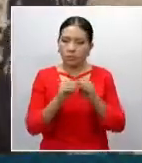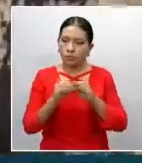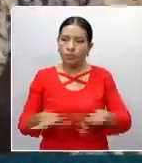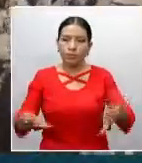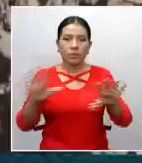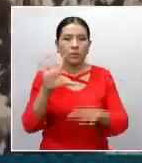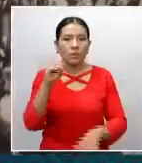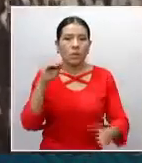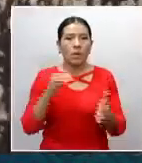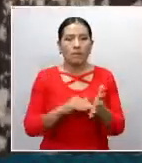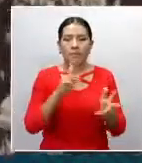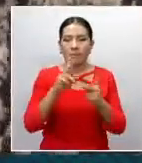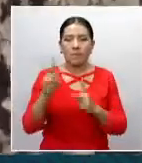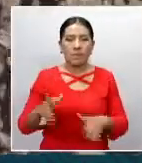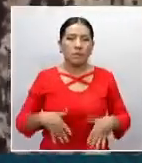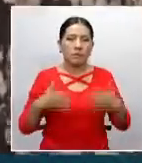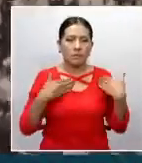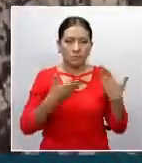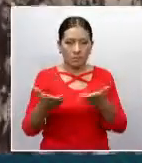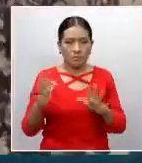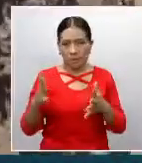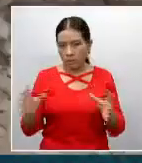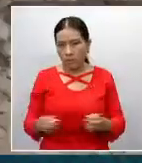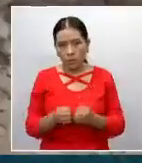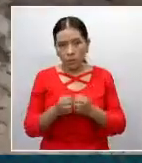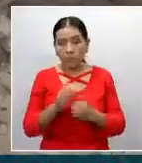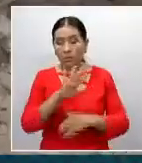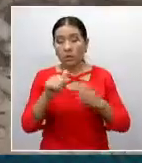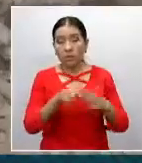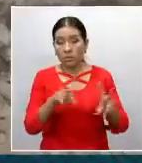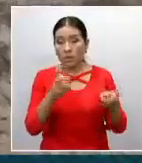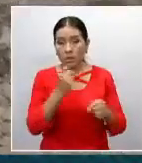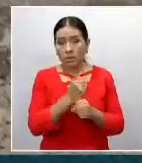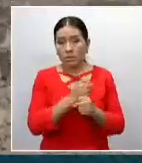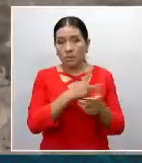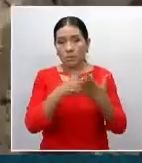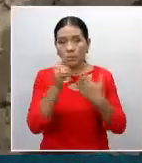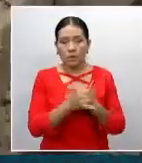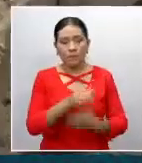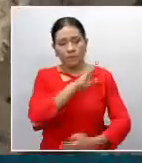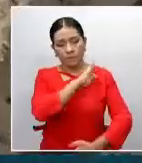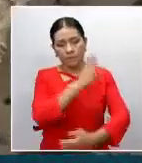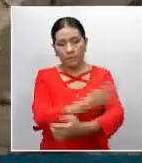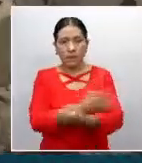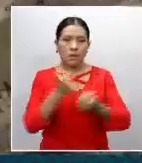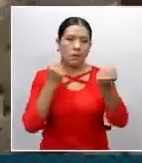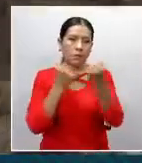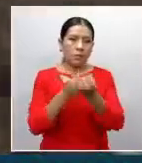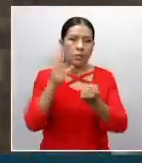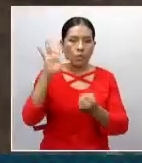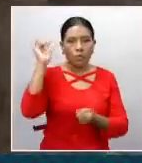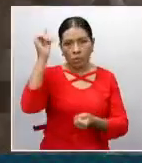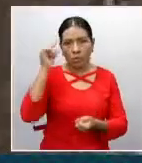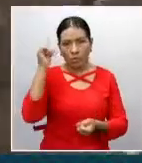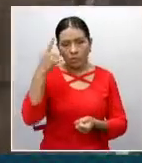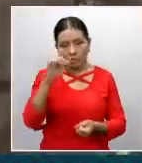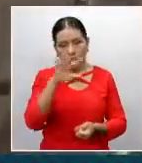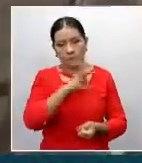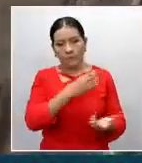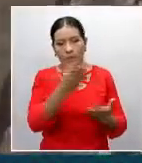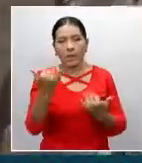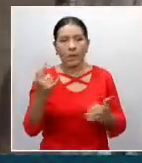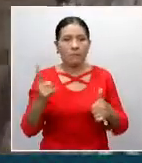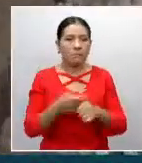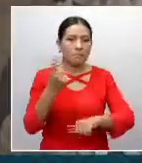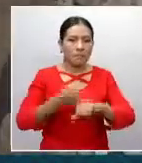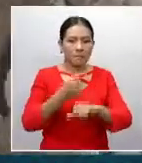habitantes aproximadamente. Este proyecto es un esfuerzo del gobierno nacional en beneficio del sector, que por primera vez recibirá agua